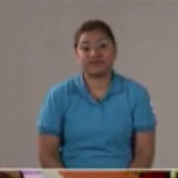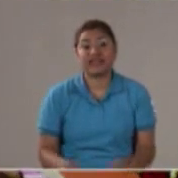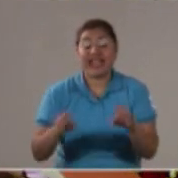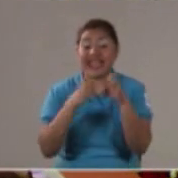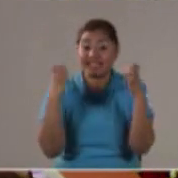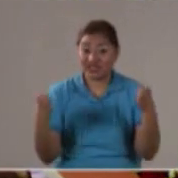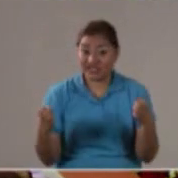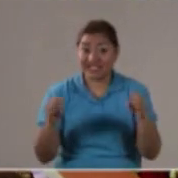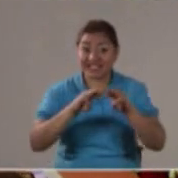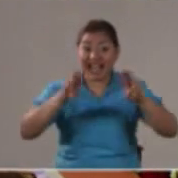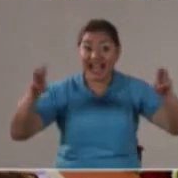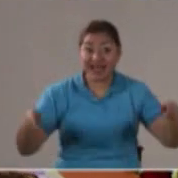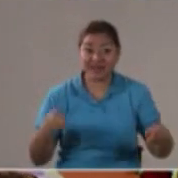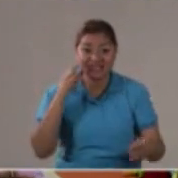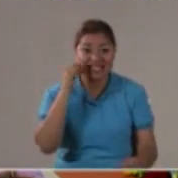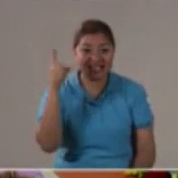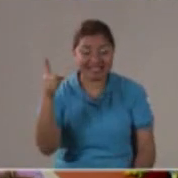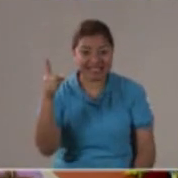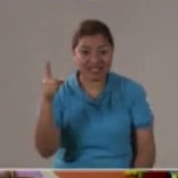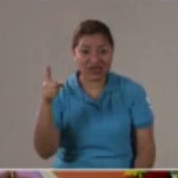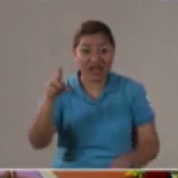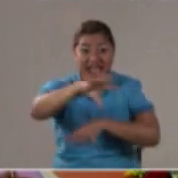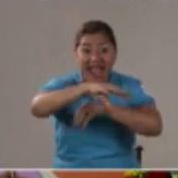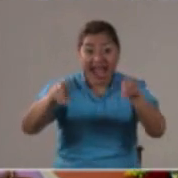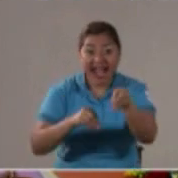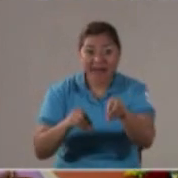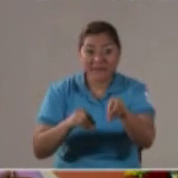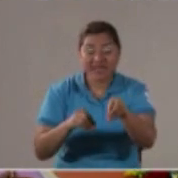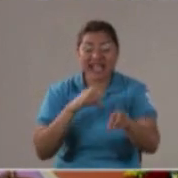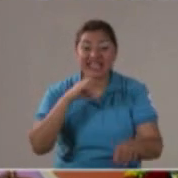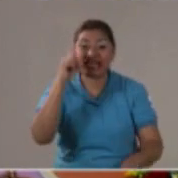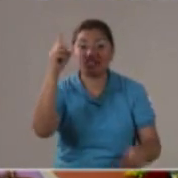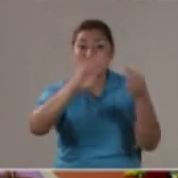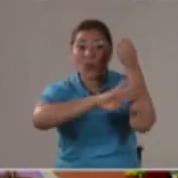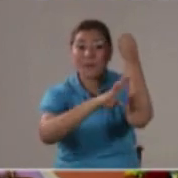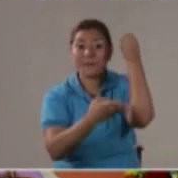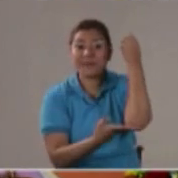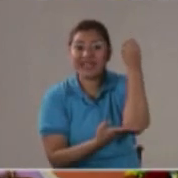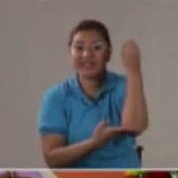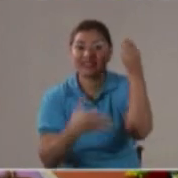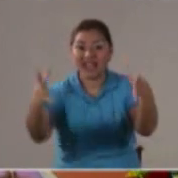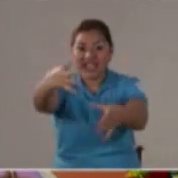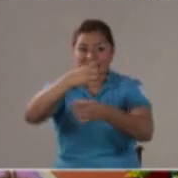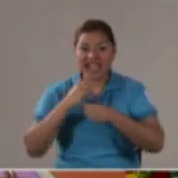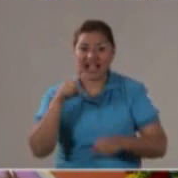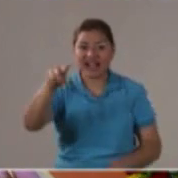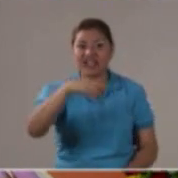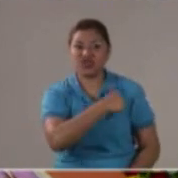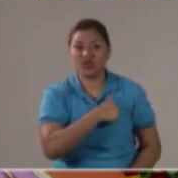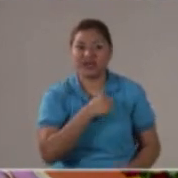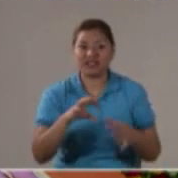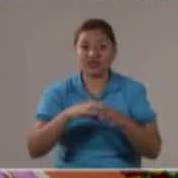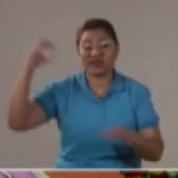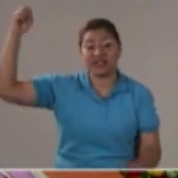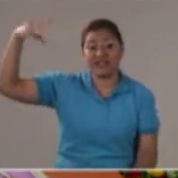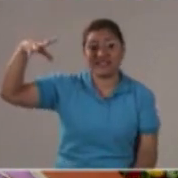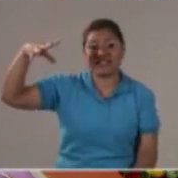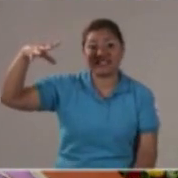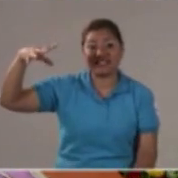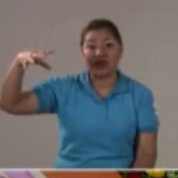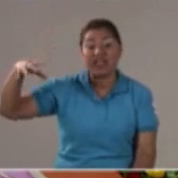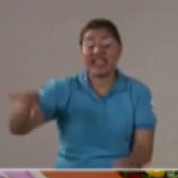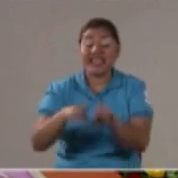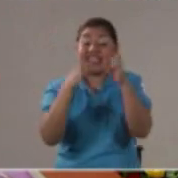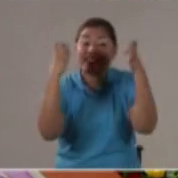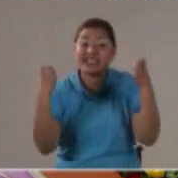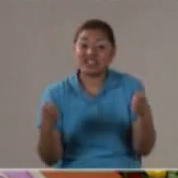Entonces la mesa del Señor se convierte en un vientre. Agarra tu actitud de bendición y